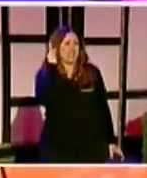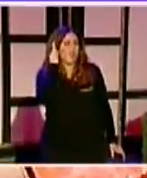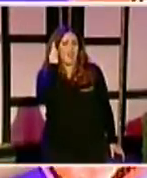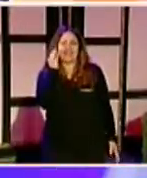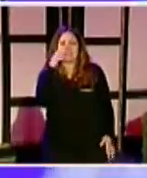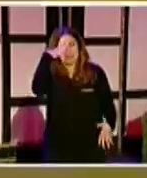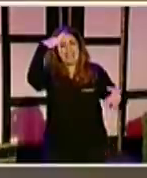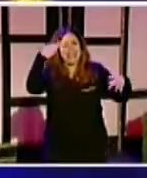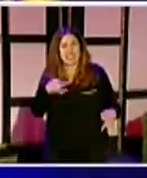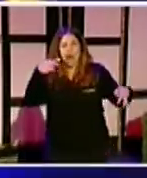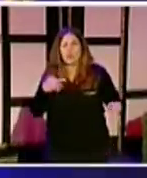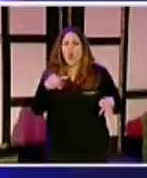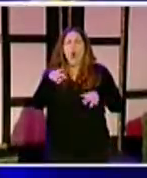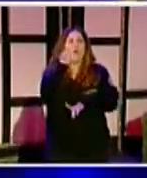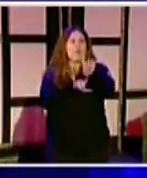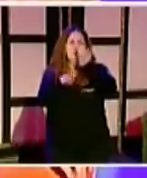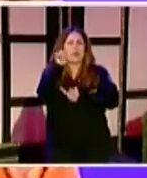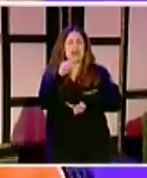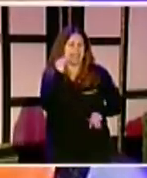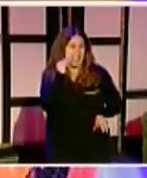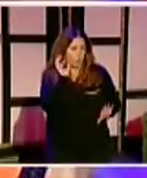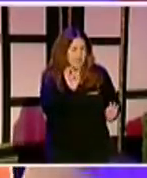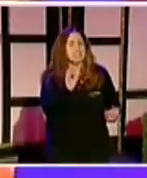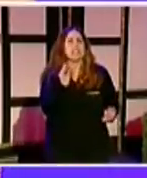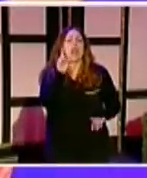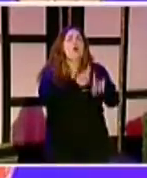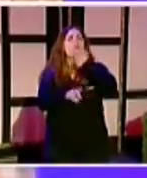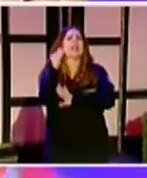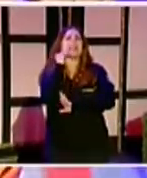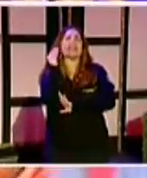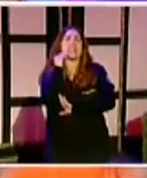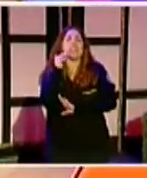era su nieto. Su nieto. Sí. El problema que tenga su nieto es la adicción